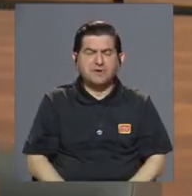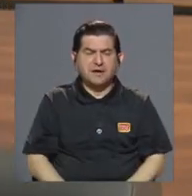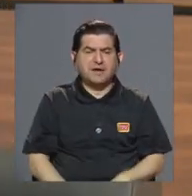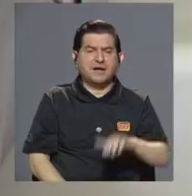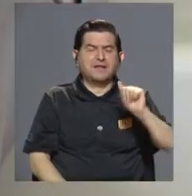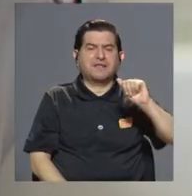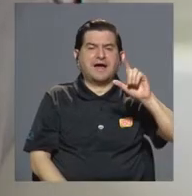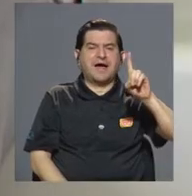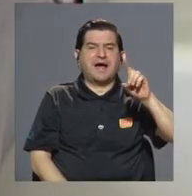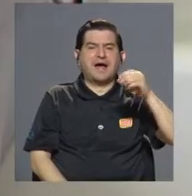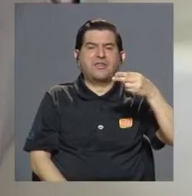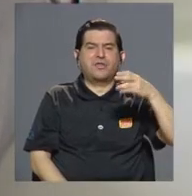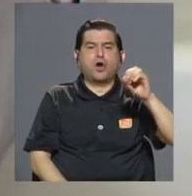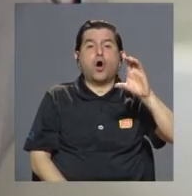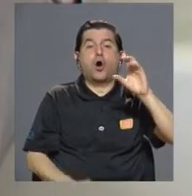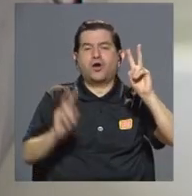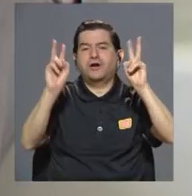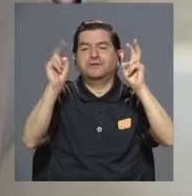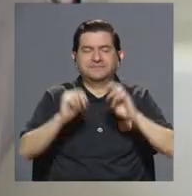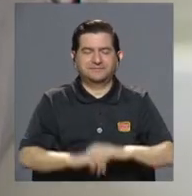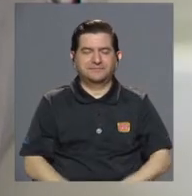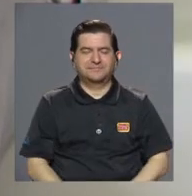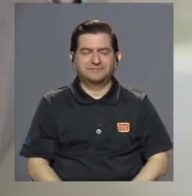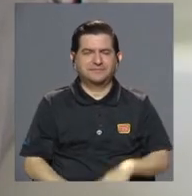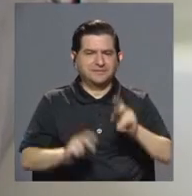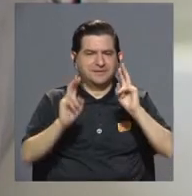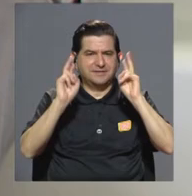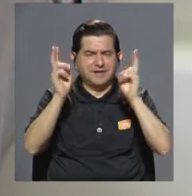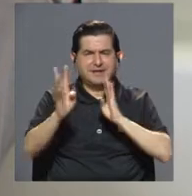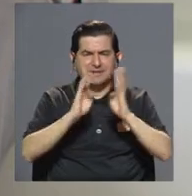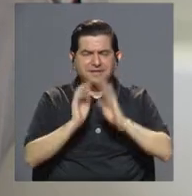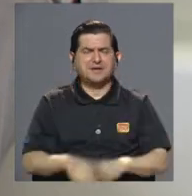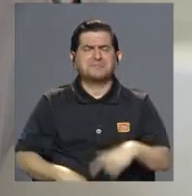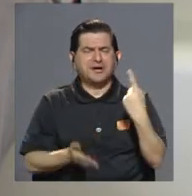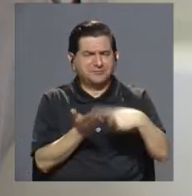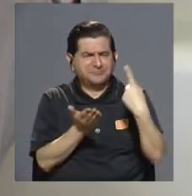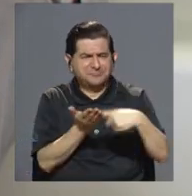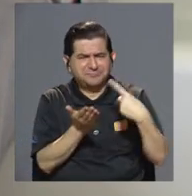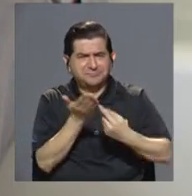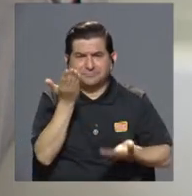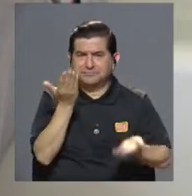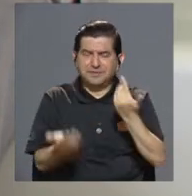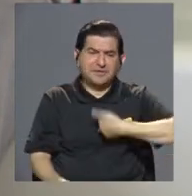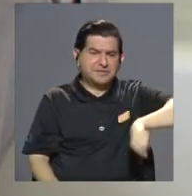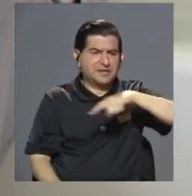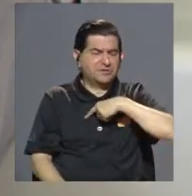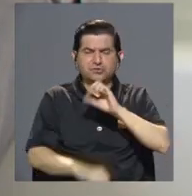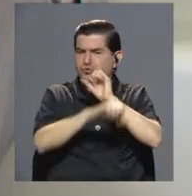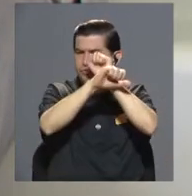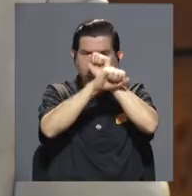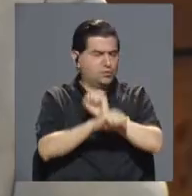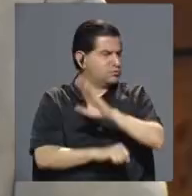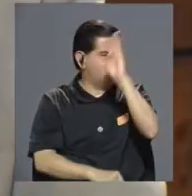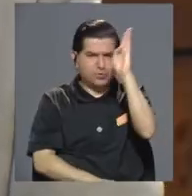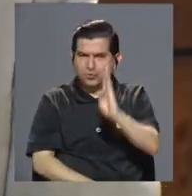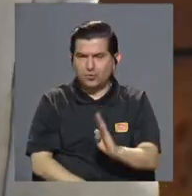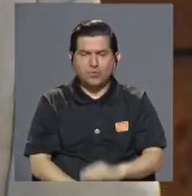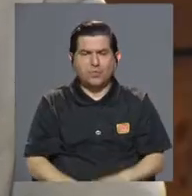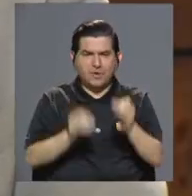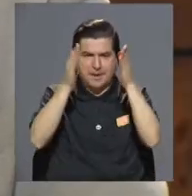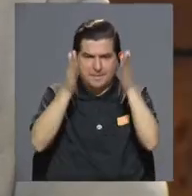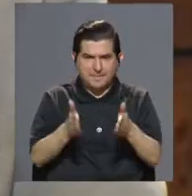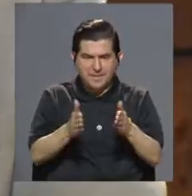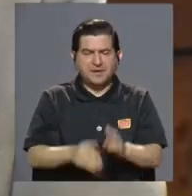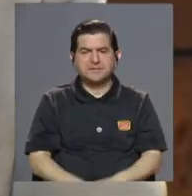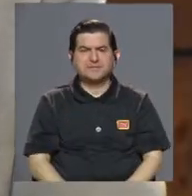hoc. Entiendo. El hablar tan abiertamente de estos temas que son controversiales y que de repente nosotros no estábamos acostumbrados nunca que un